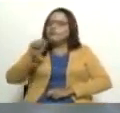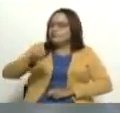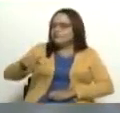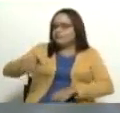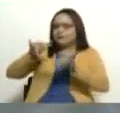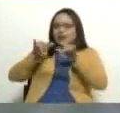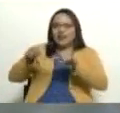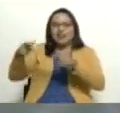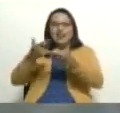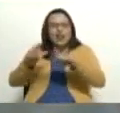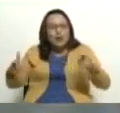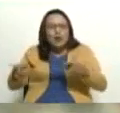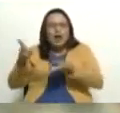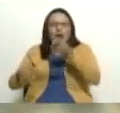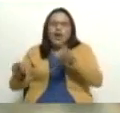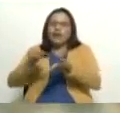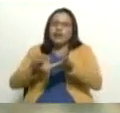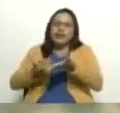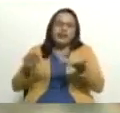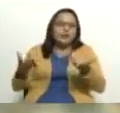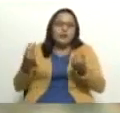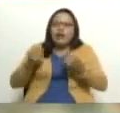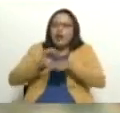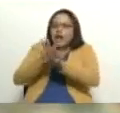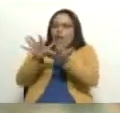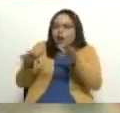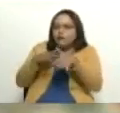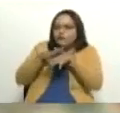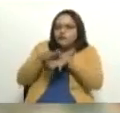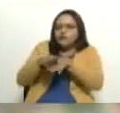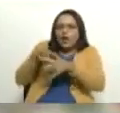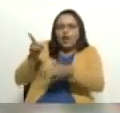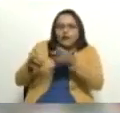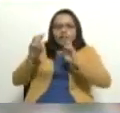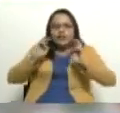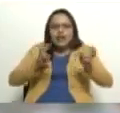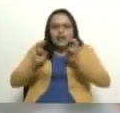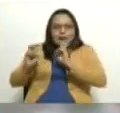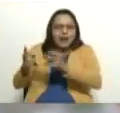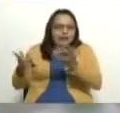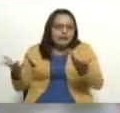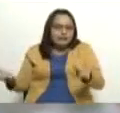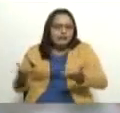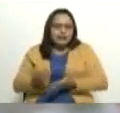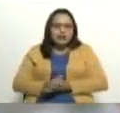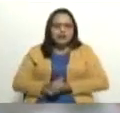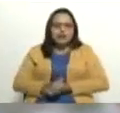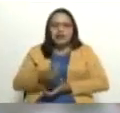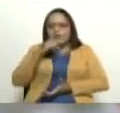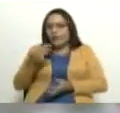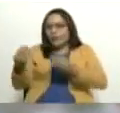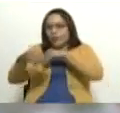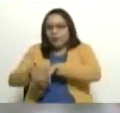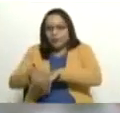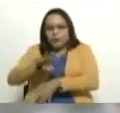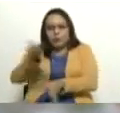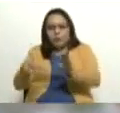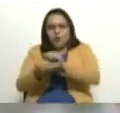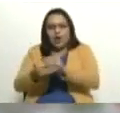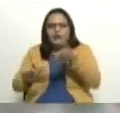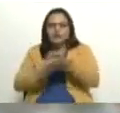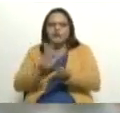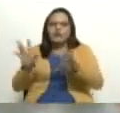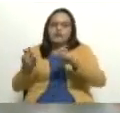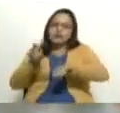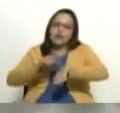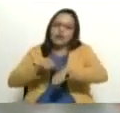precisamente ese lenguaje a veces es un poco explícito sobre algunos temas sexuales y que no van acorde a la época.